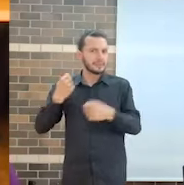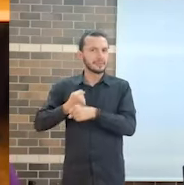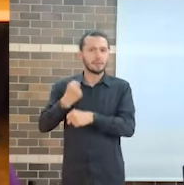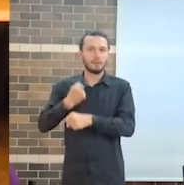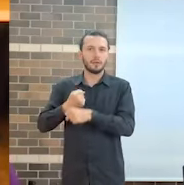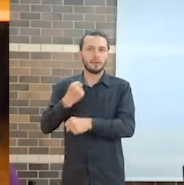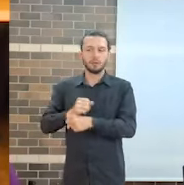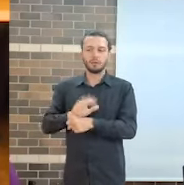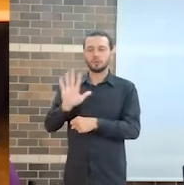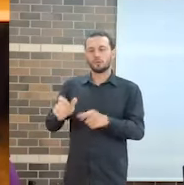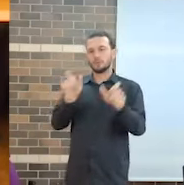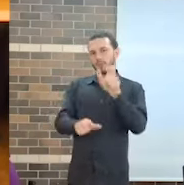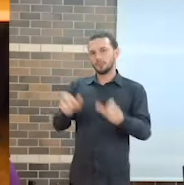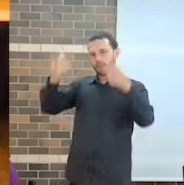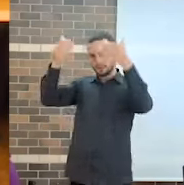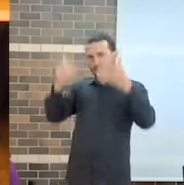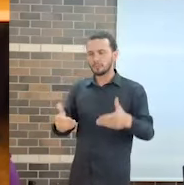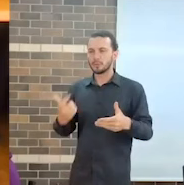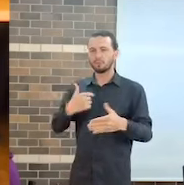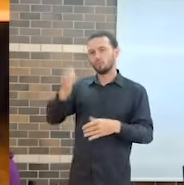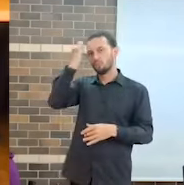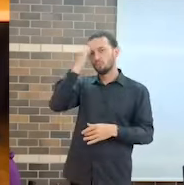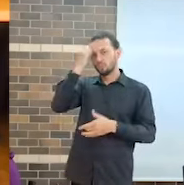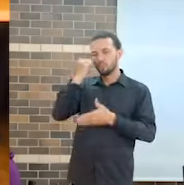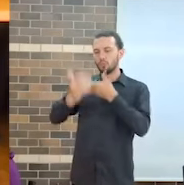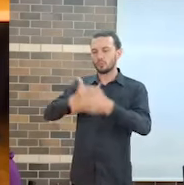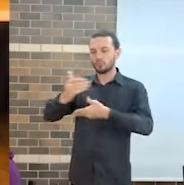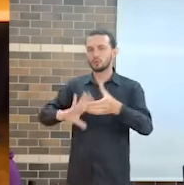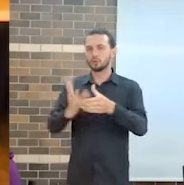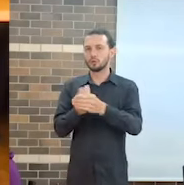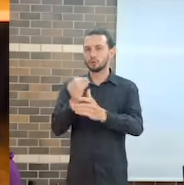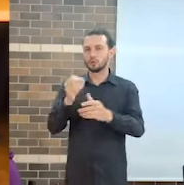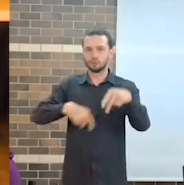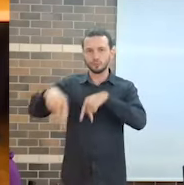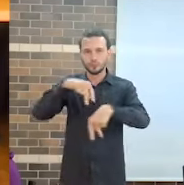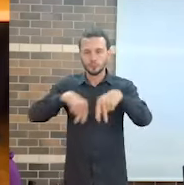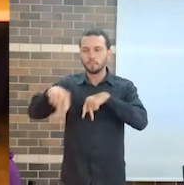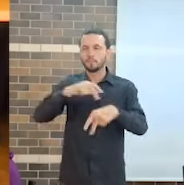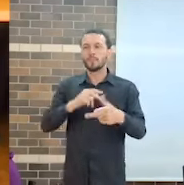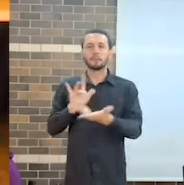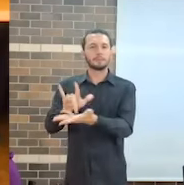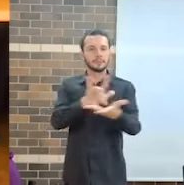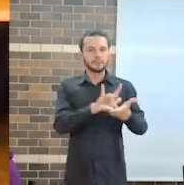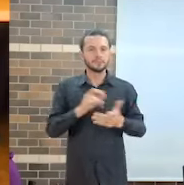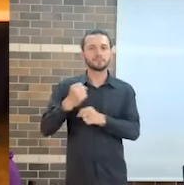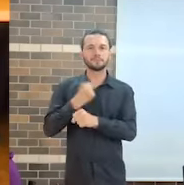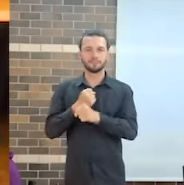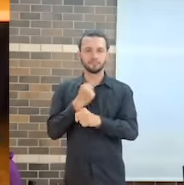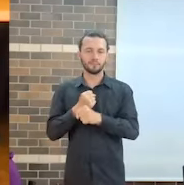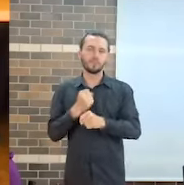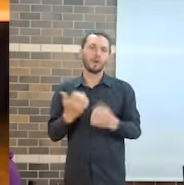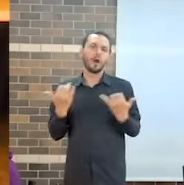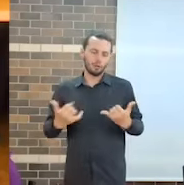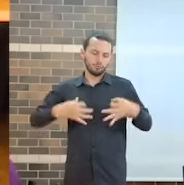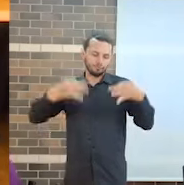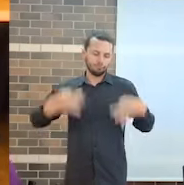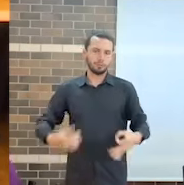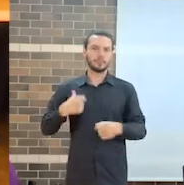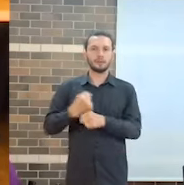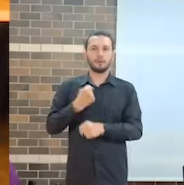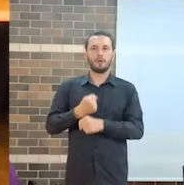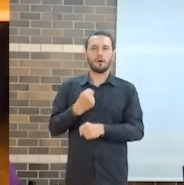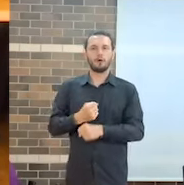con discapacidad como docente en procesos de inclusión social, de participación laboral y actualmente trabajo como funcionaria